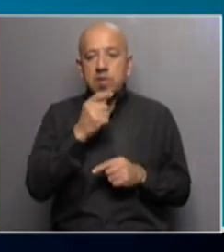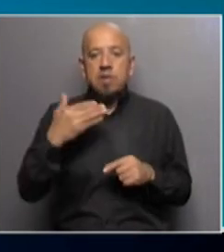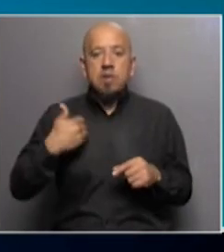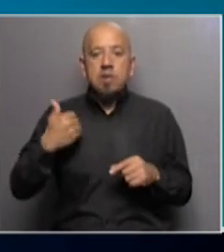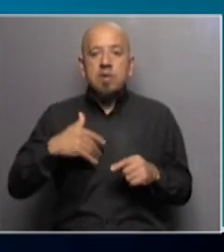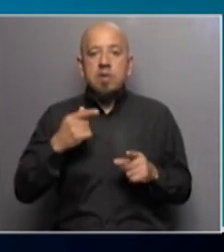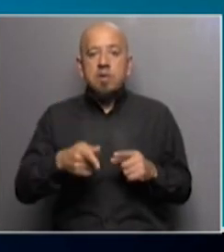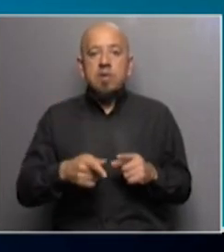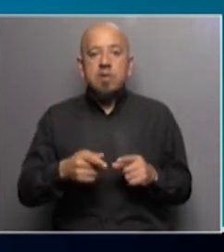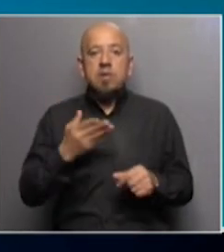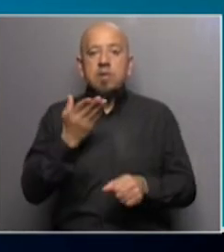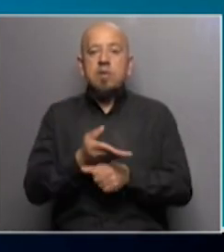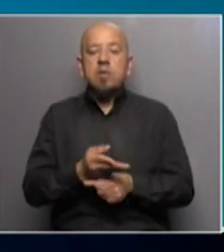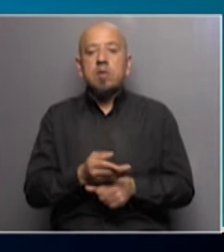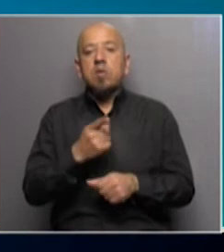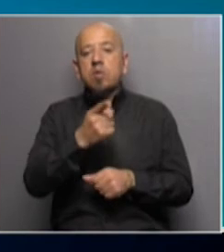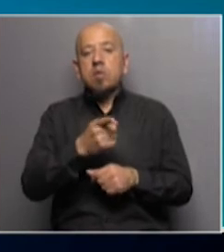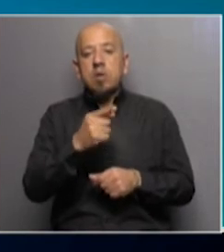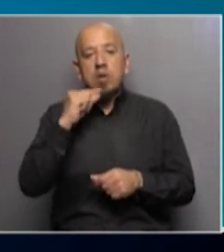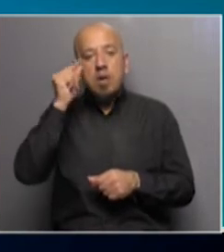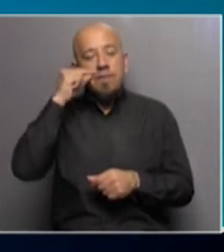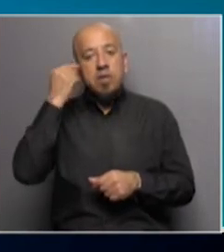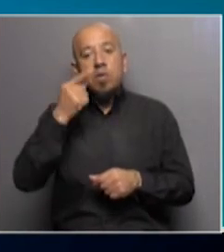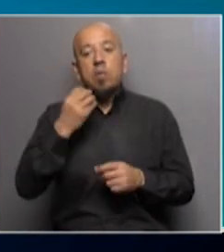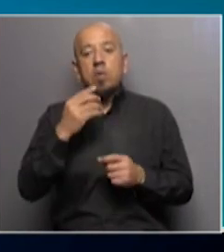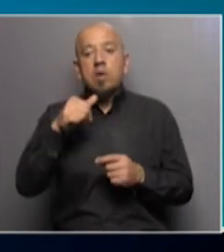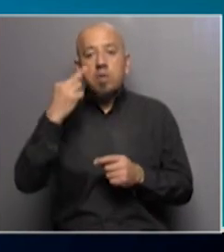viralizó un reclamo contra el presidente porque